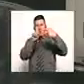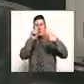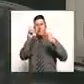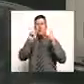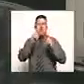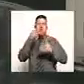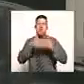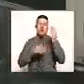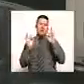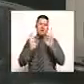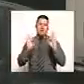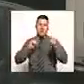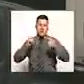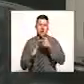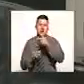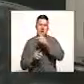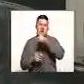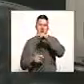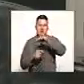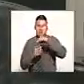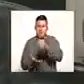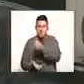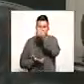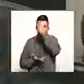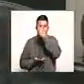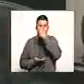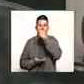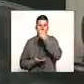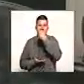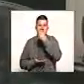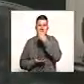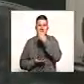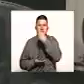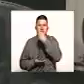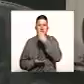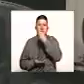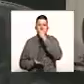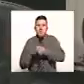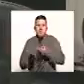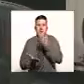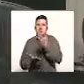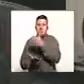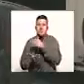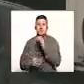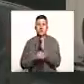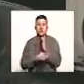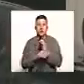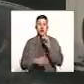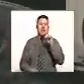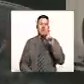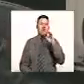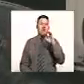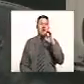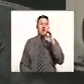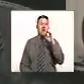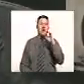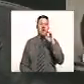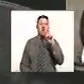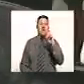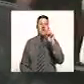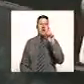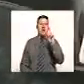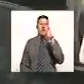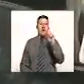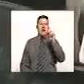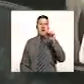No hemos empezado todavía el debate de la retaria y ya entidades como Fenalco se dedican